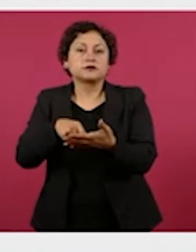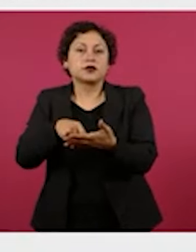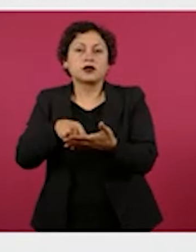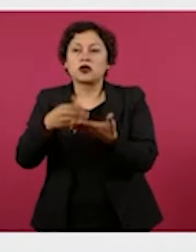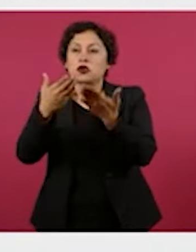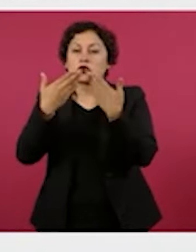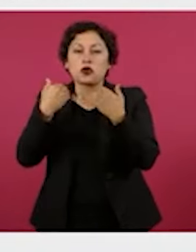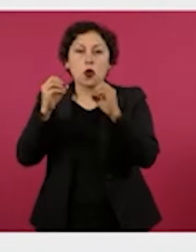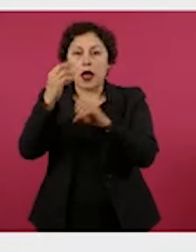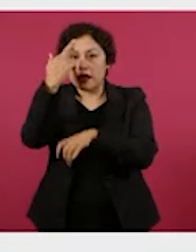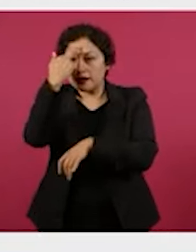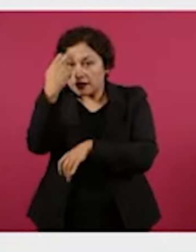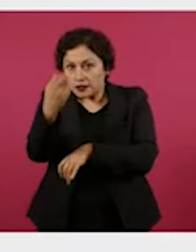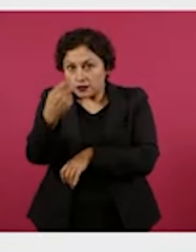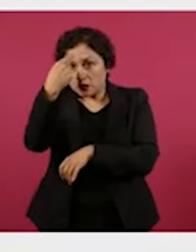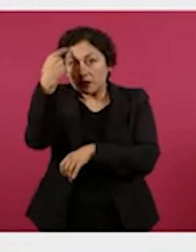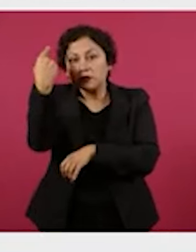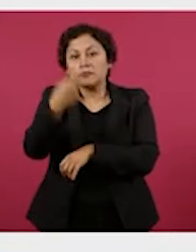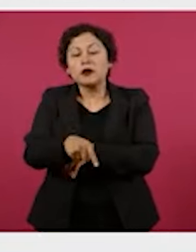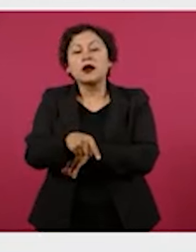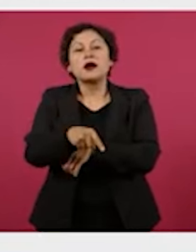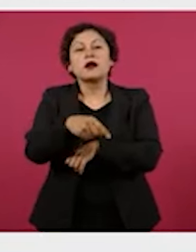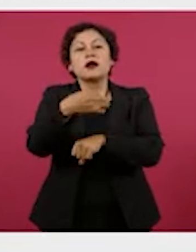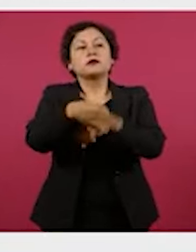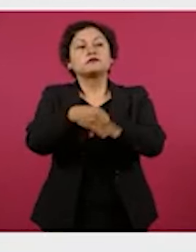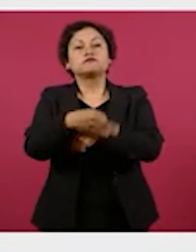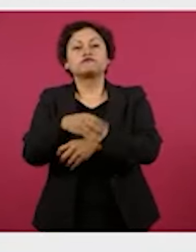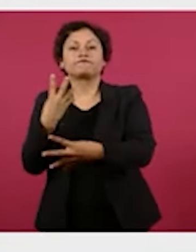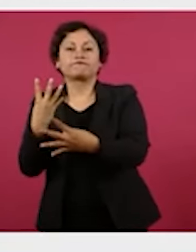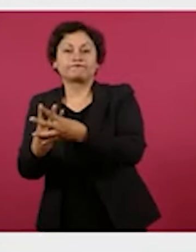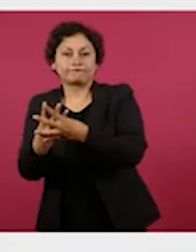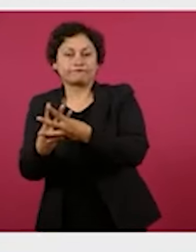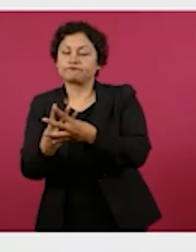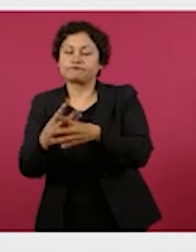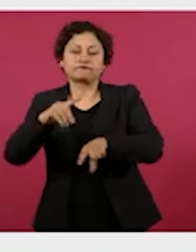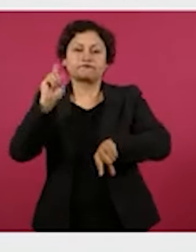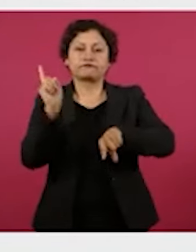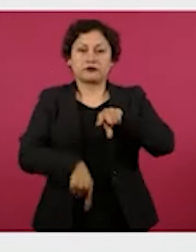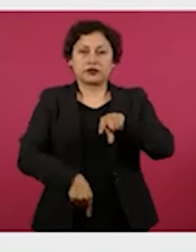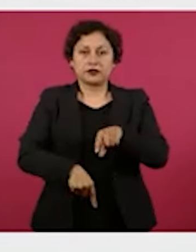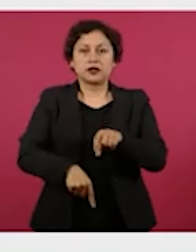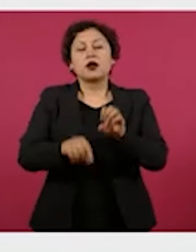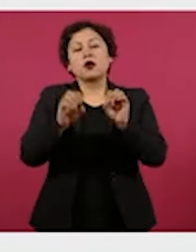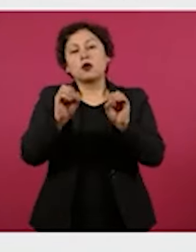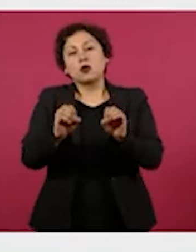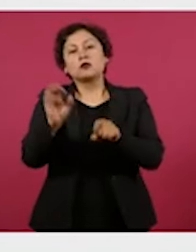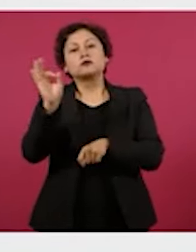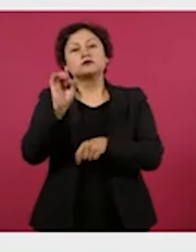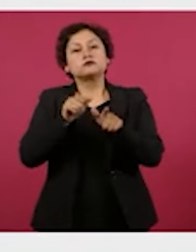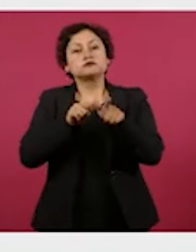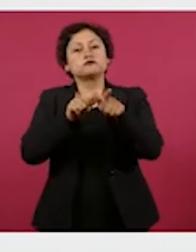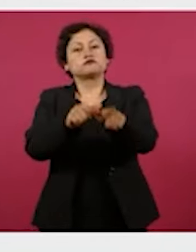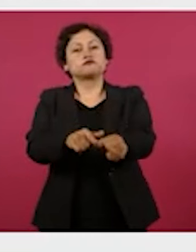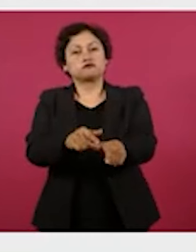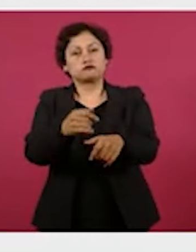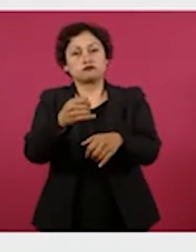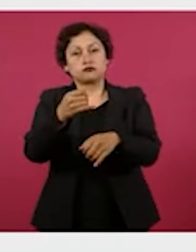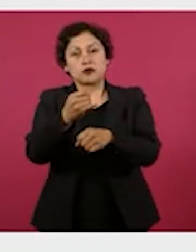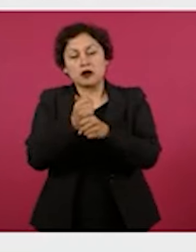modificar o o sustituir la prisión preventiva impuesta así como su continuidad y ejecución ya que a su